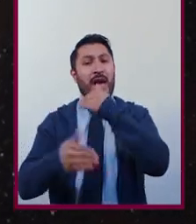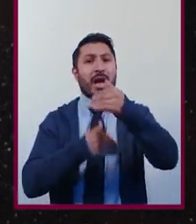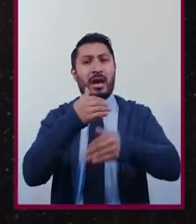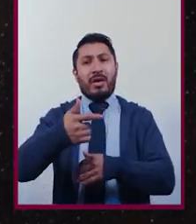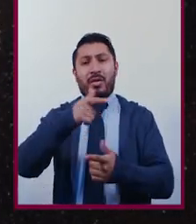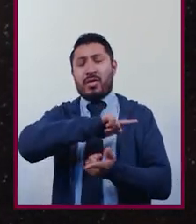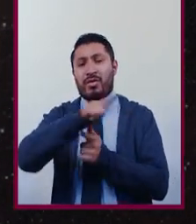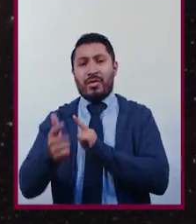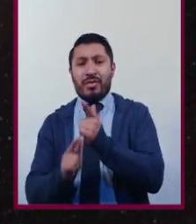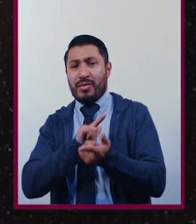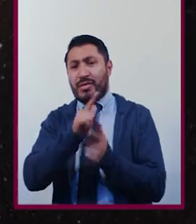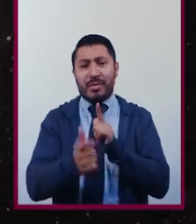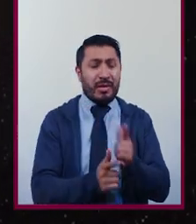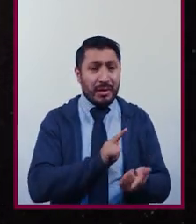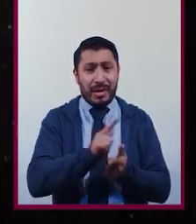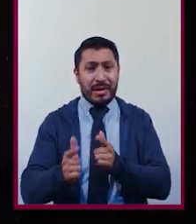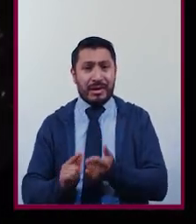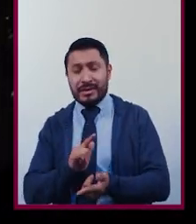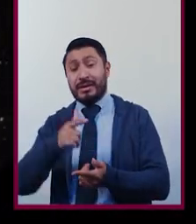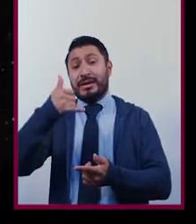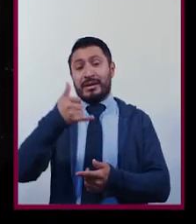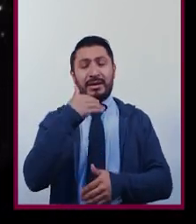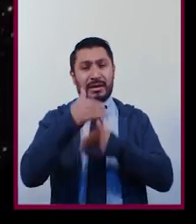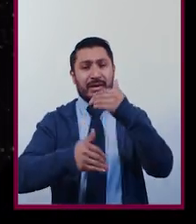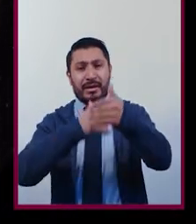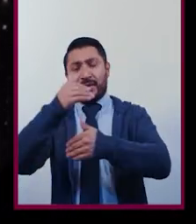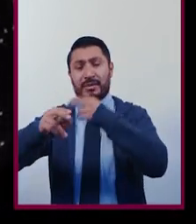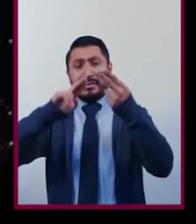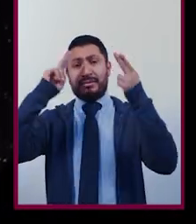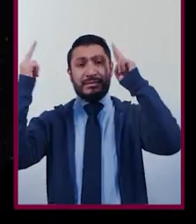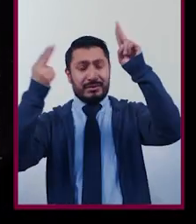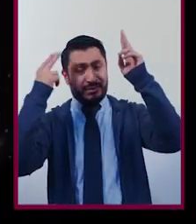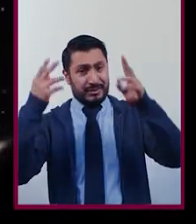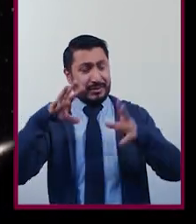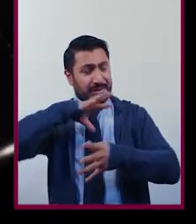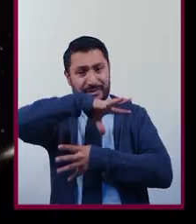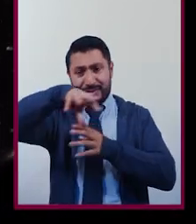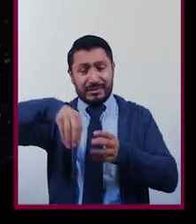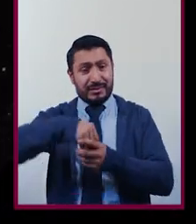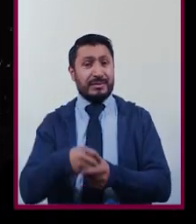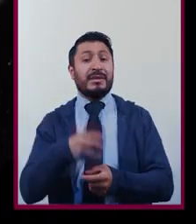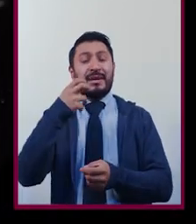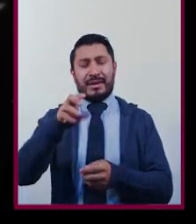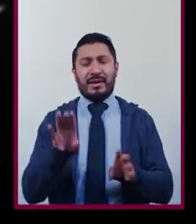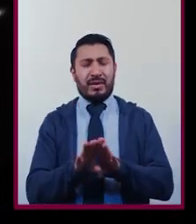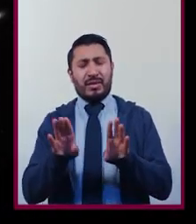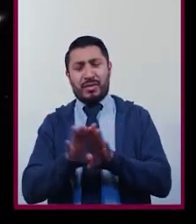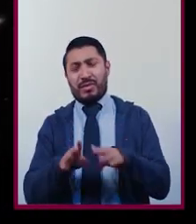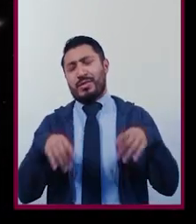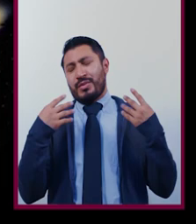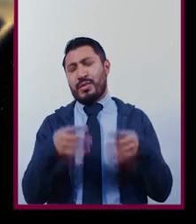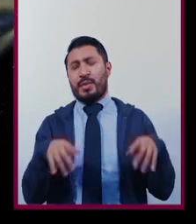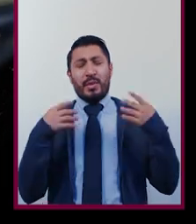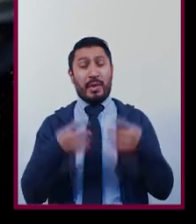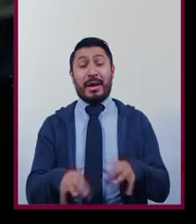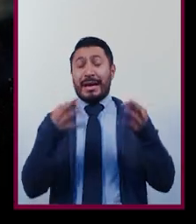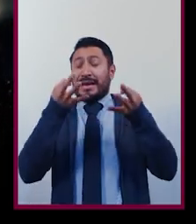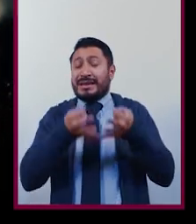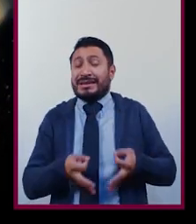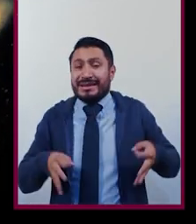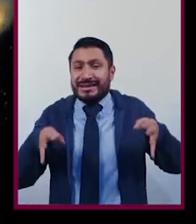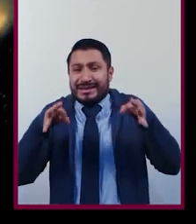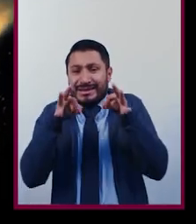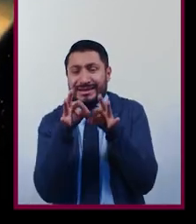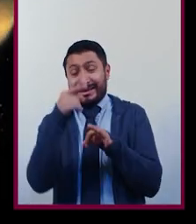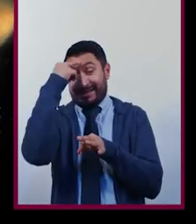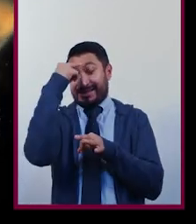las galaxias y la evolución del universo en su conjunto. Pues el medio interestelar ha sido fundamental